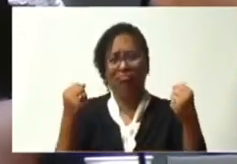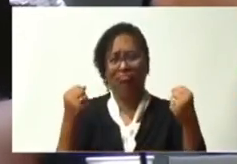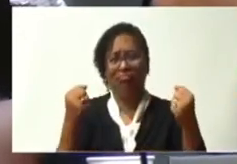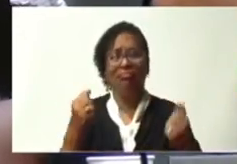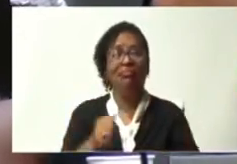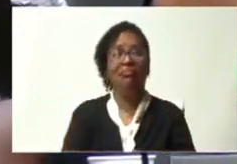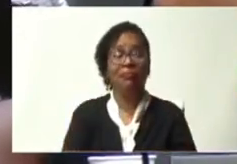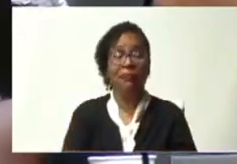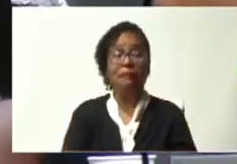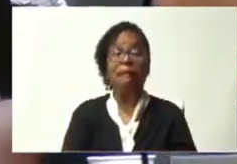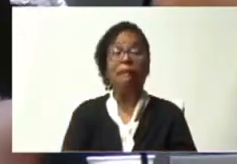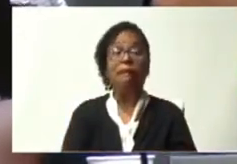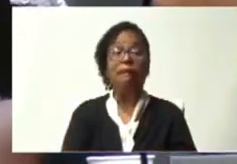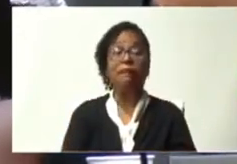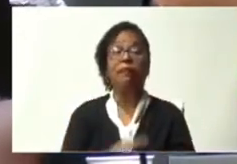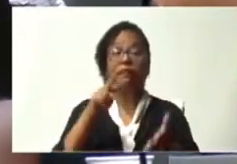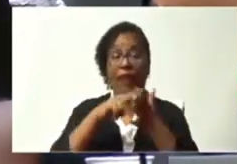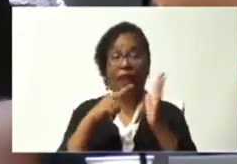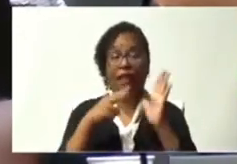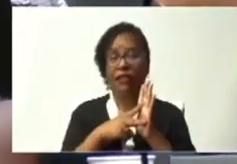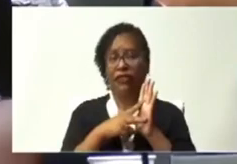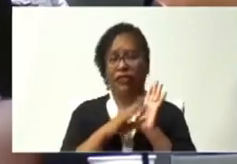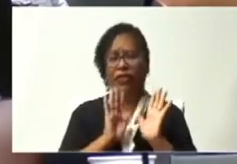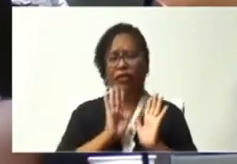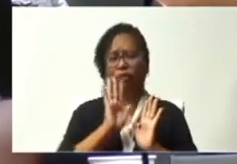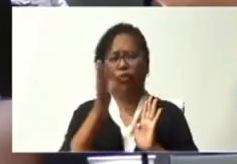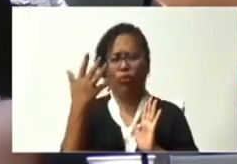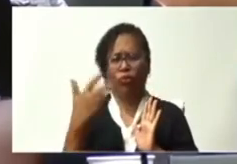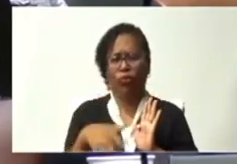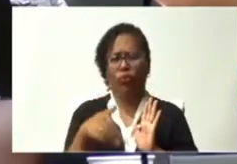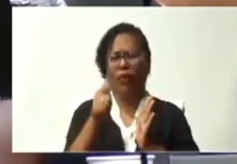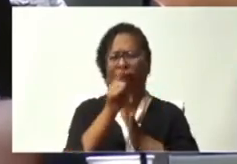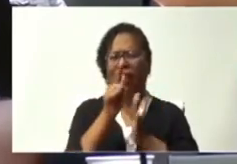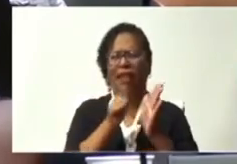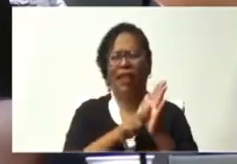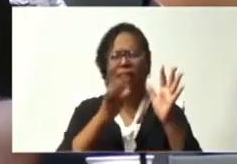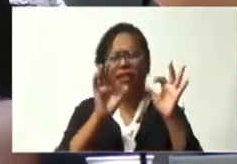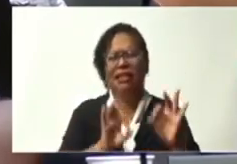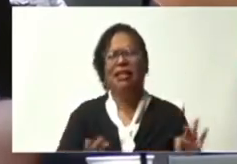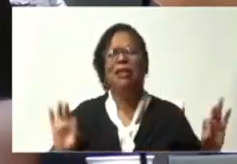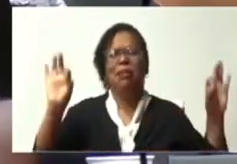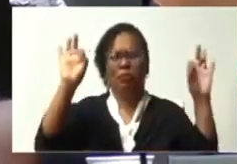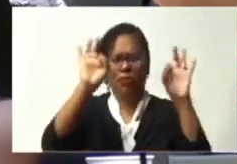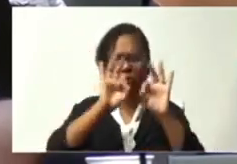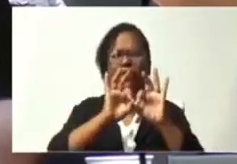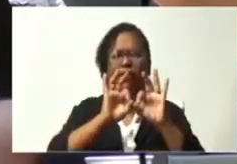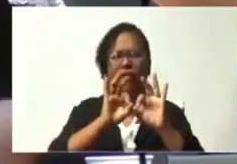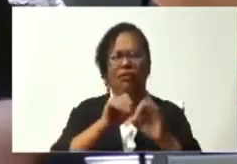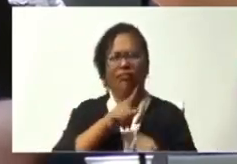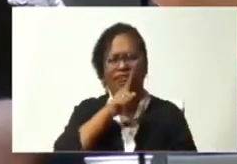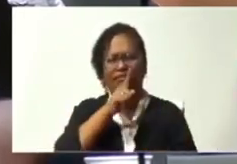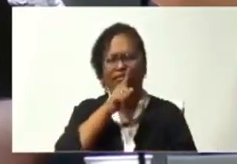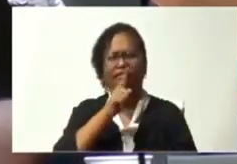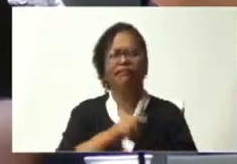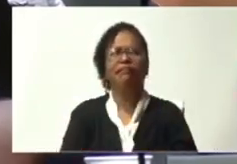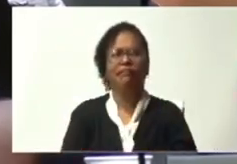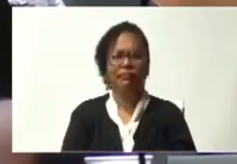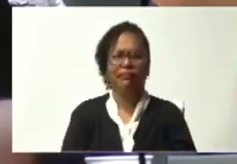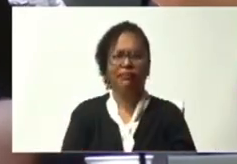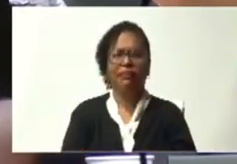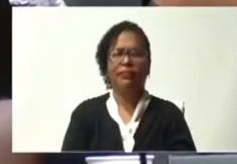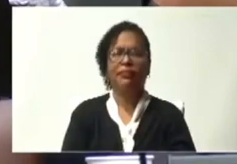por lo tanto es una obra tan importante que llega más allá del alcance a la a la cual fue prometido